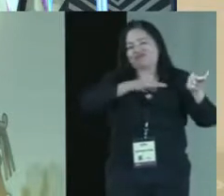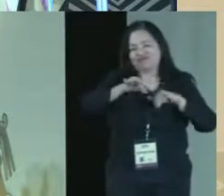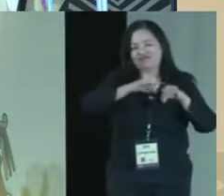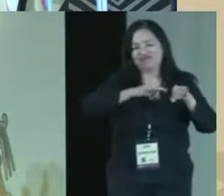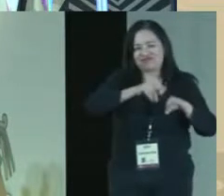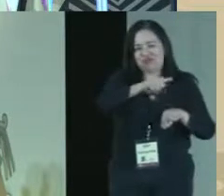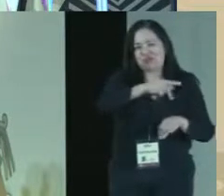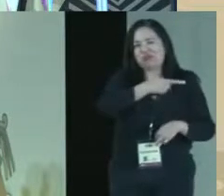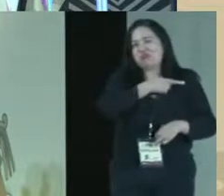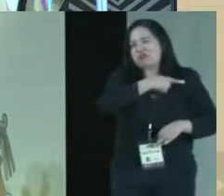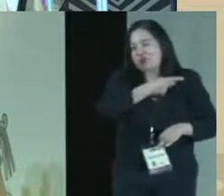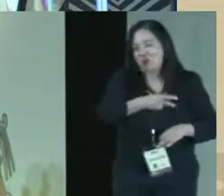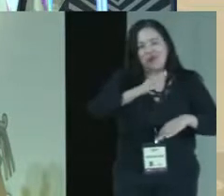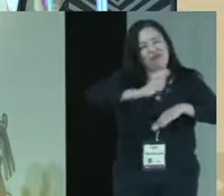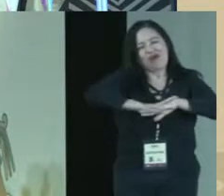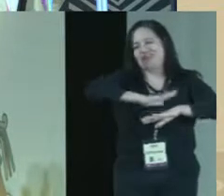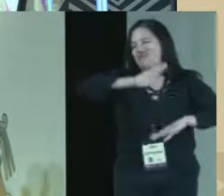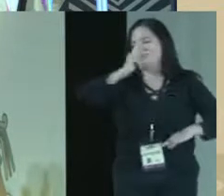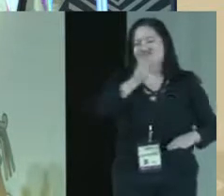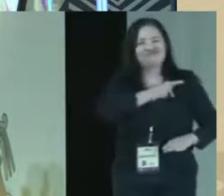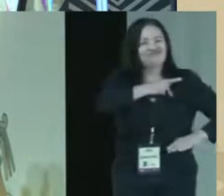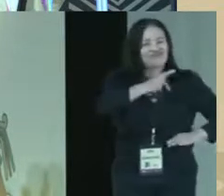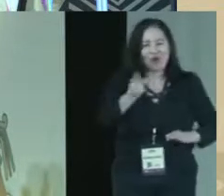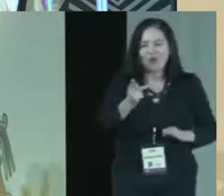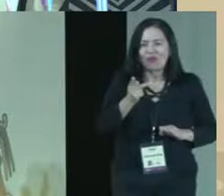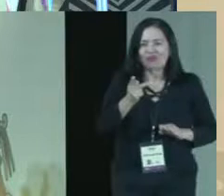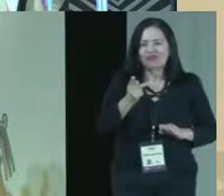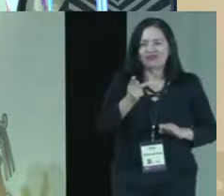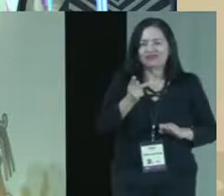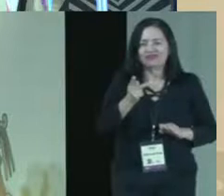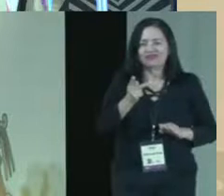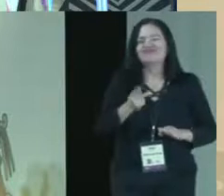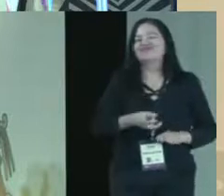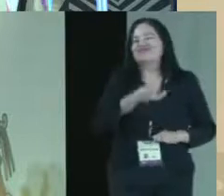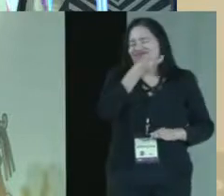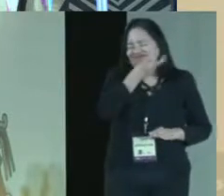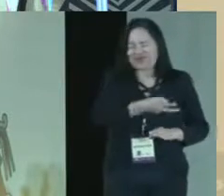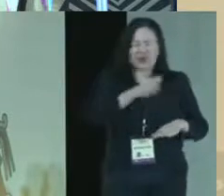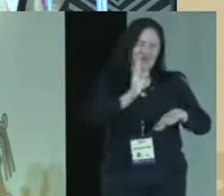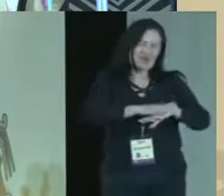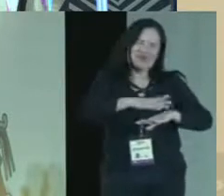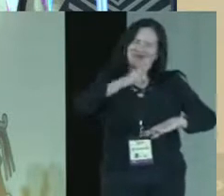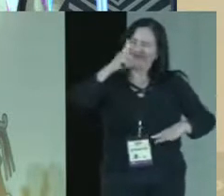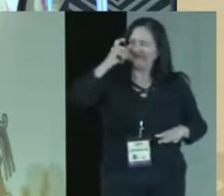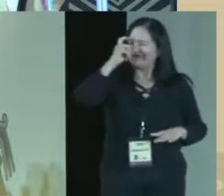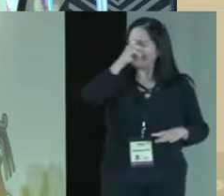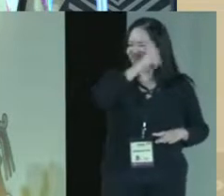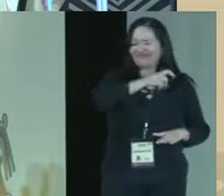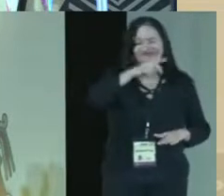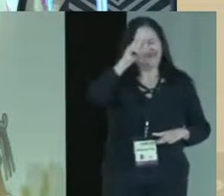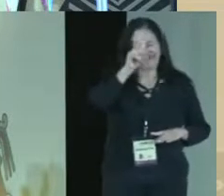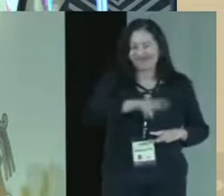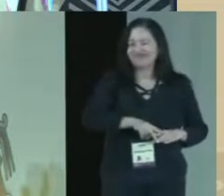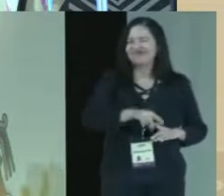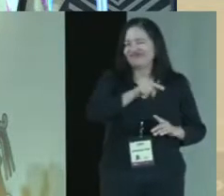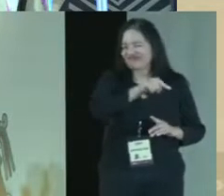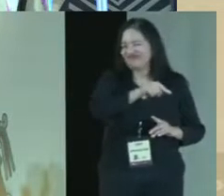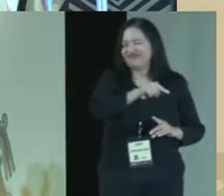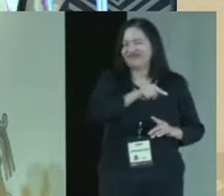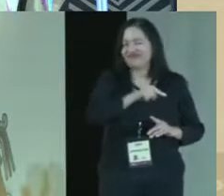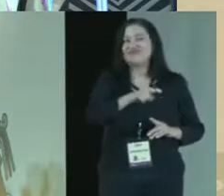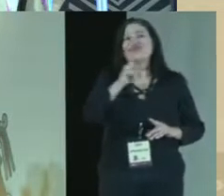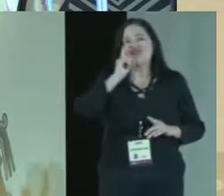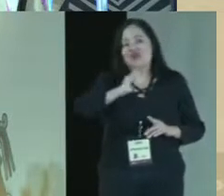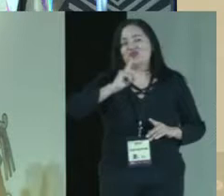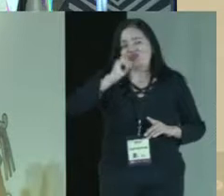es pobre entre los pobres, es la situación más crítica que se vive dentro de